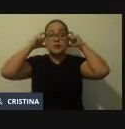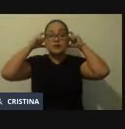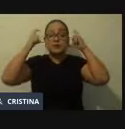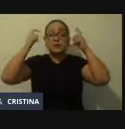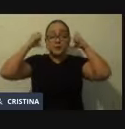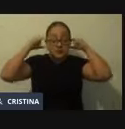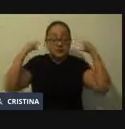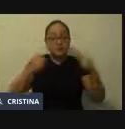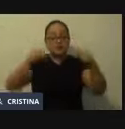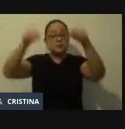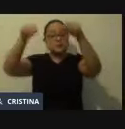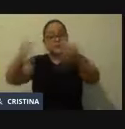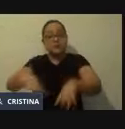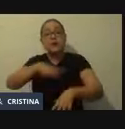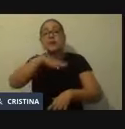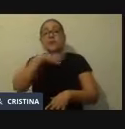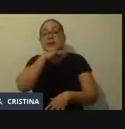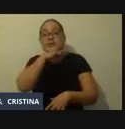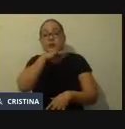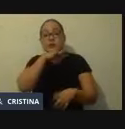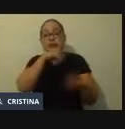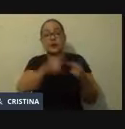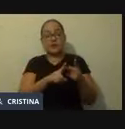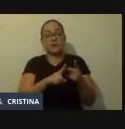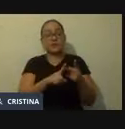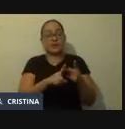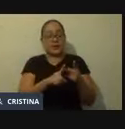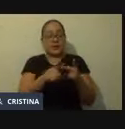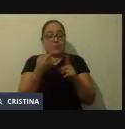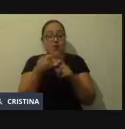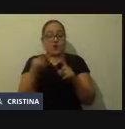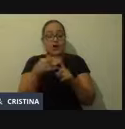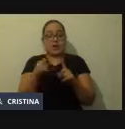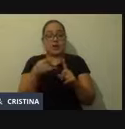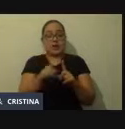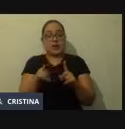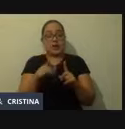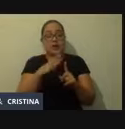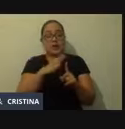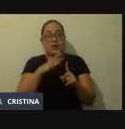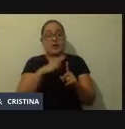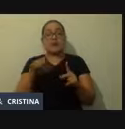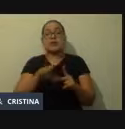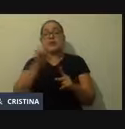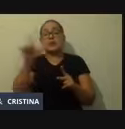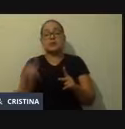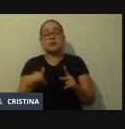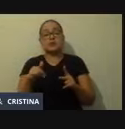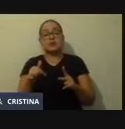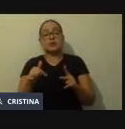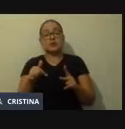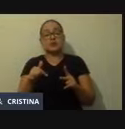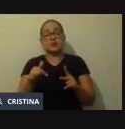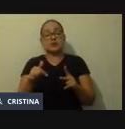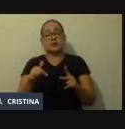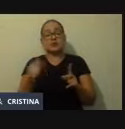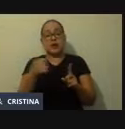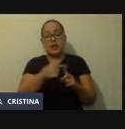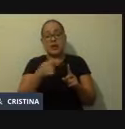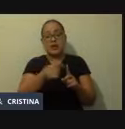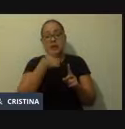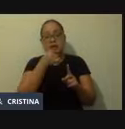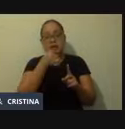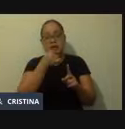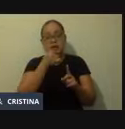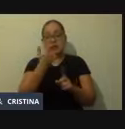basura, pasa a la puerta de la escuela, la persona recibiéndola, posteriormente tiene que le